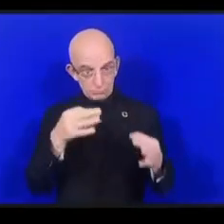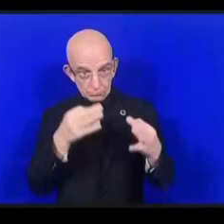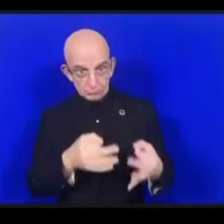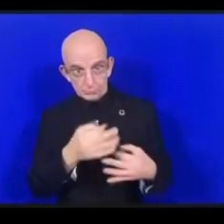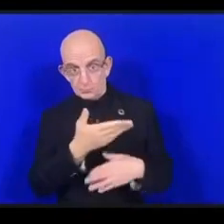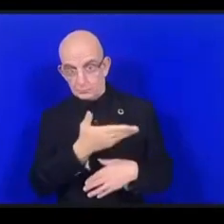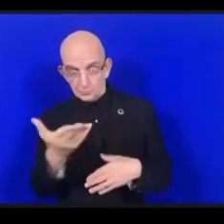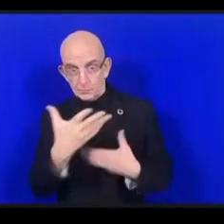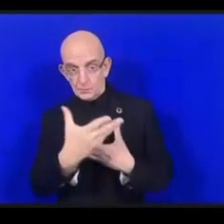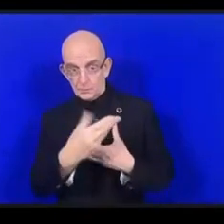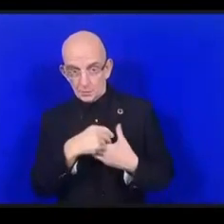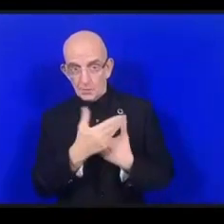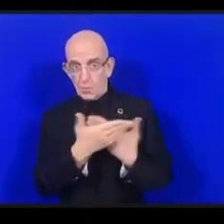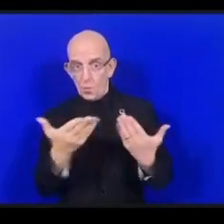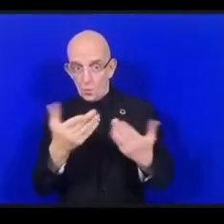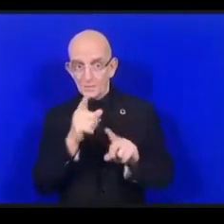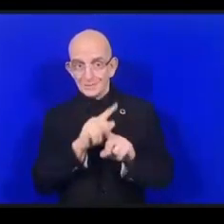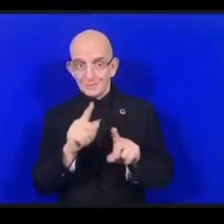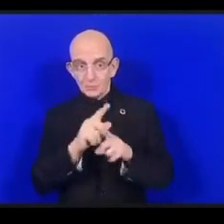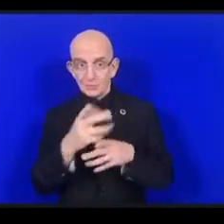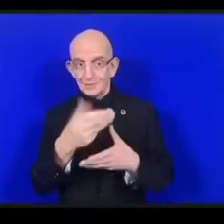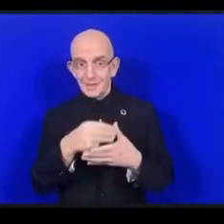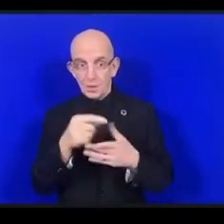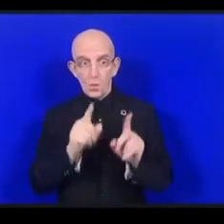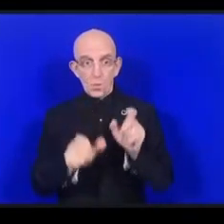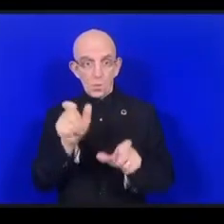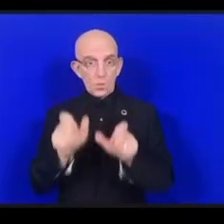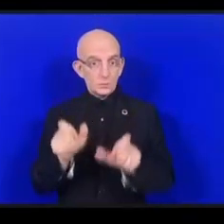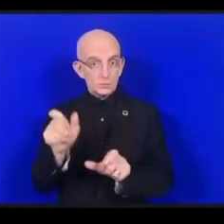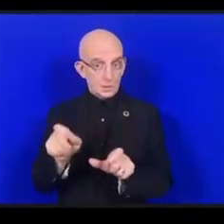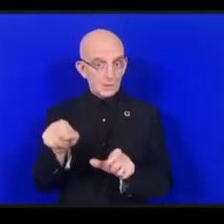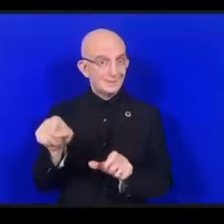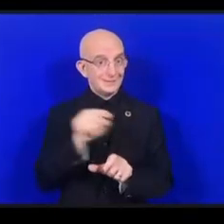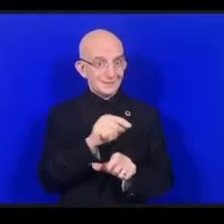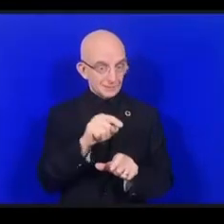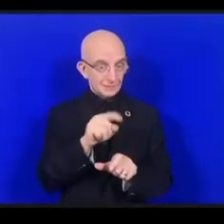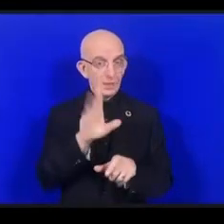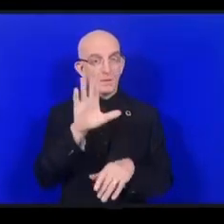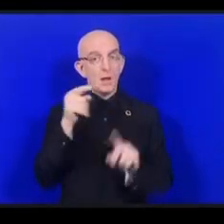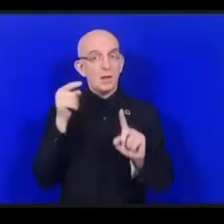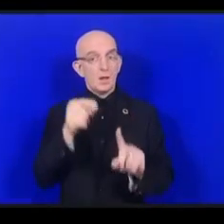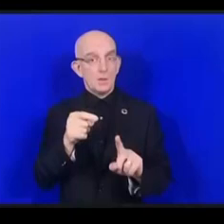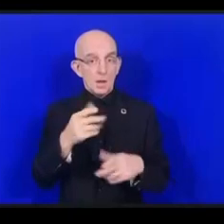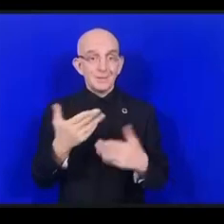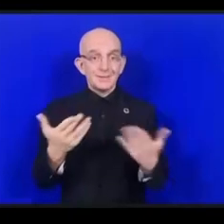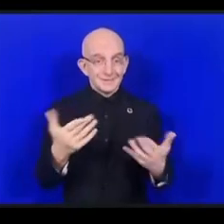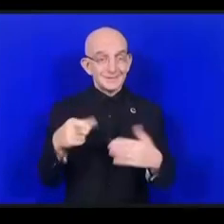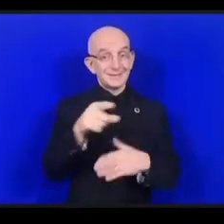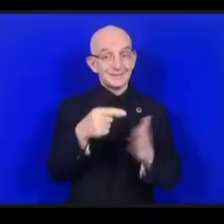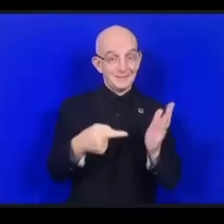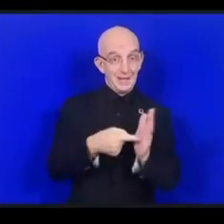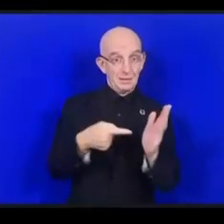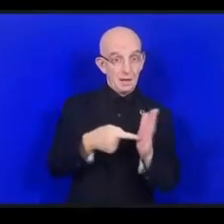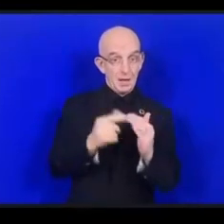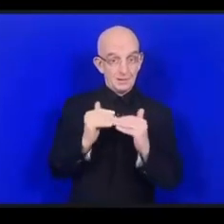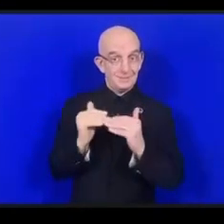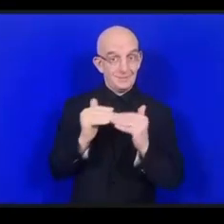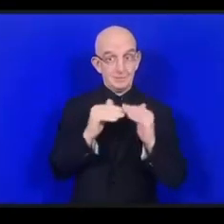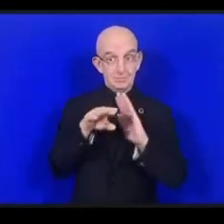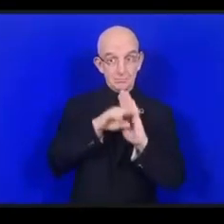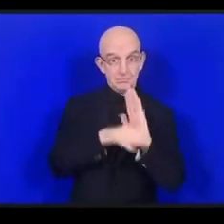puede haber una norma por ejemplo técnica para accesibilidad por ejemplo para para los que